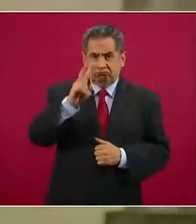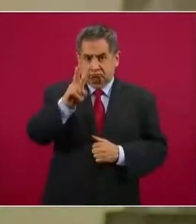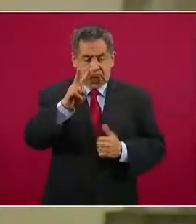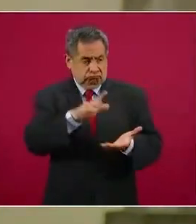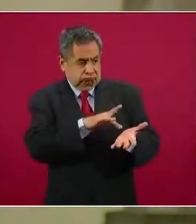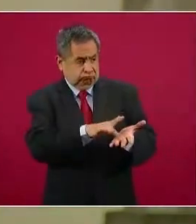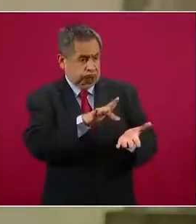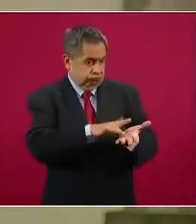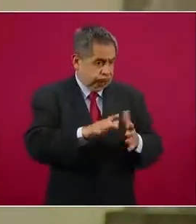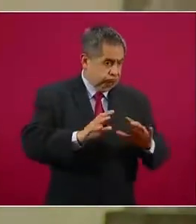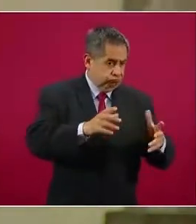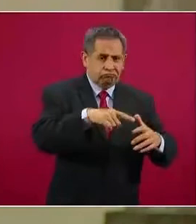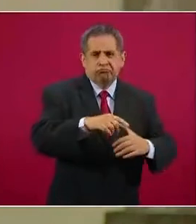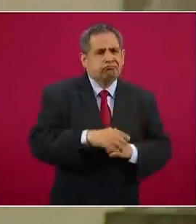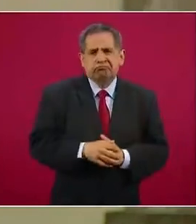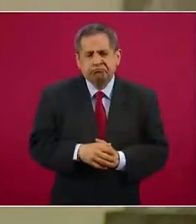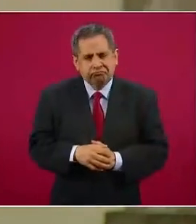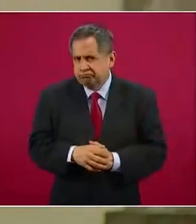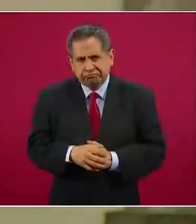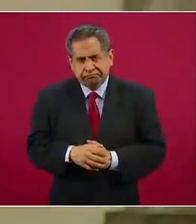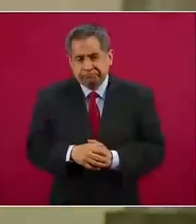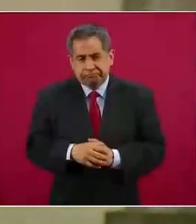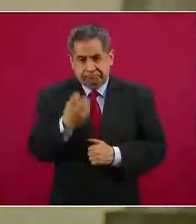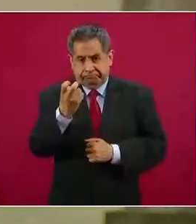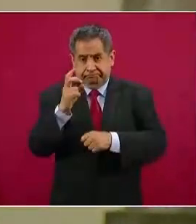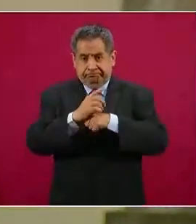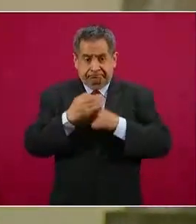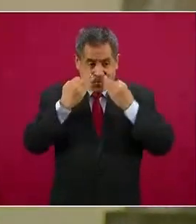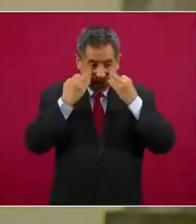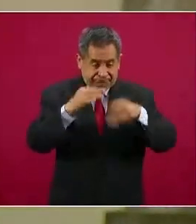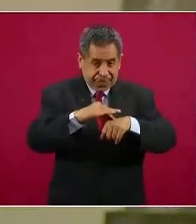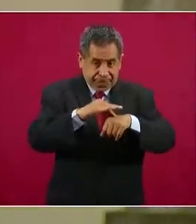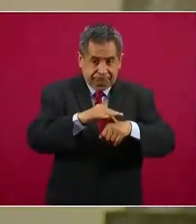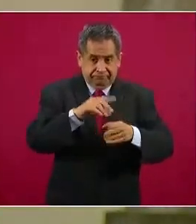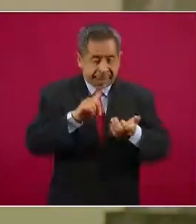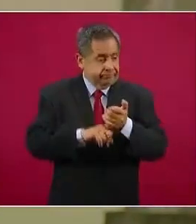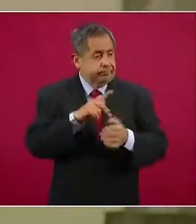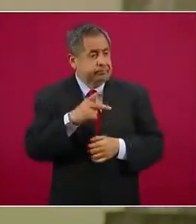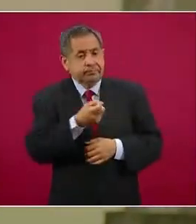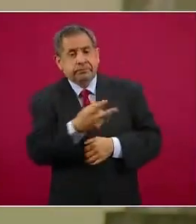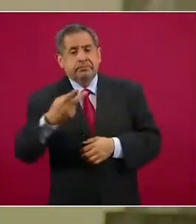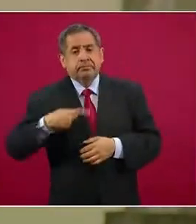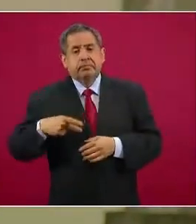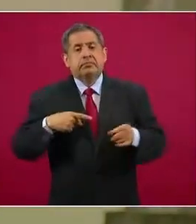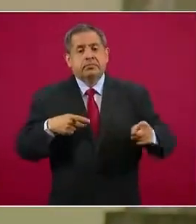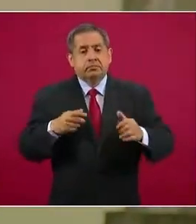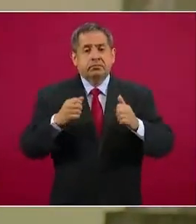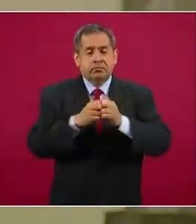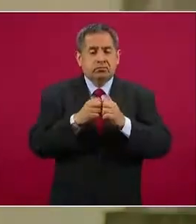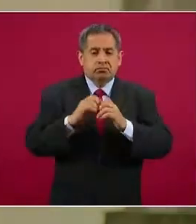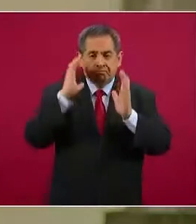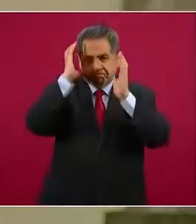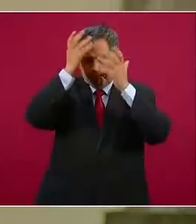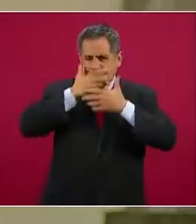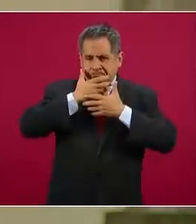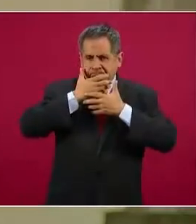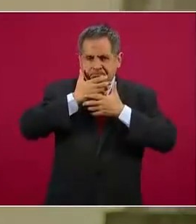gente. Esa ocasión yo estuve presente ahí, había personas con